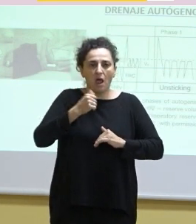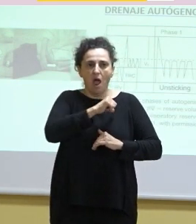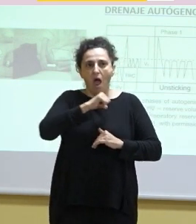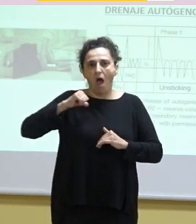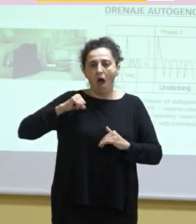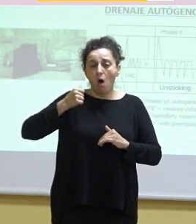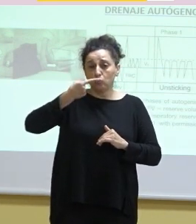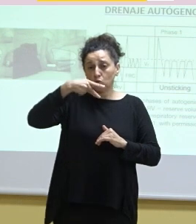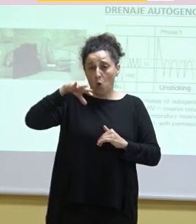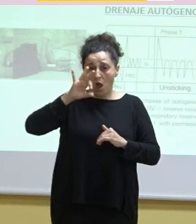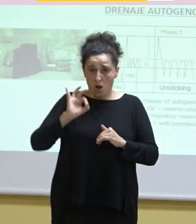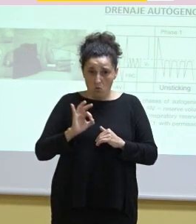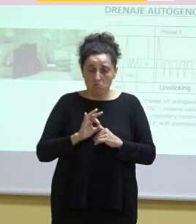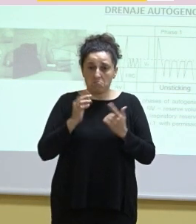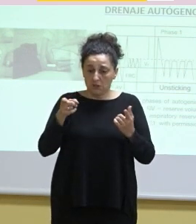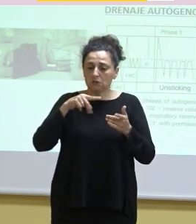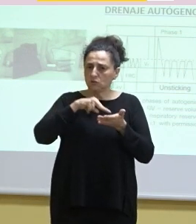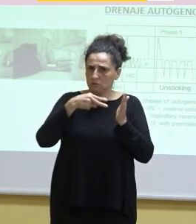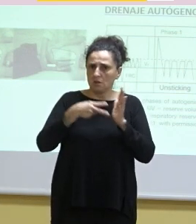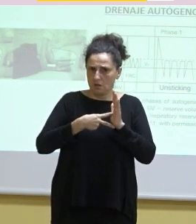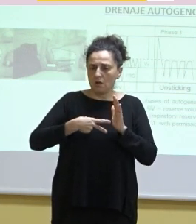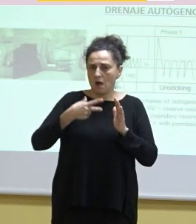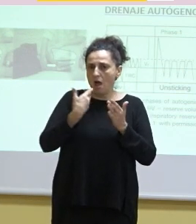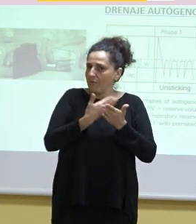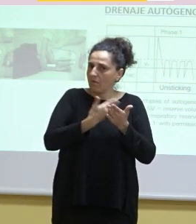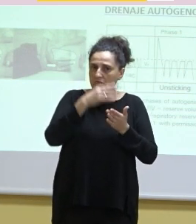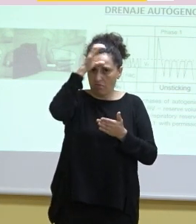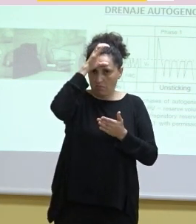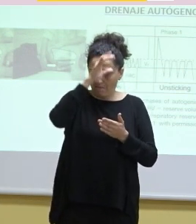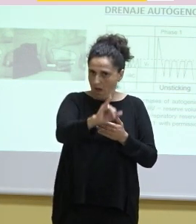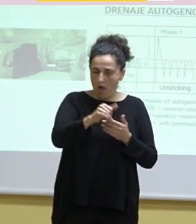técnica de fisioterapia respiratoria que tiene muchísima evidencia científica.